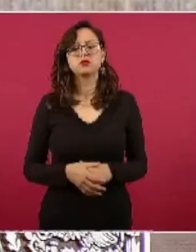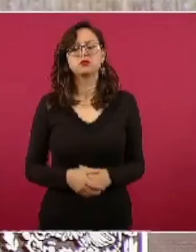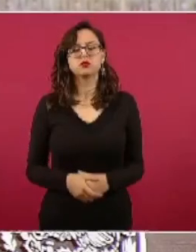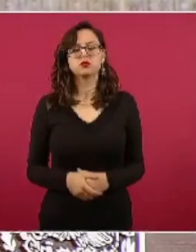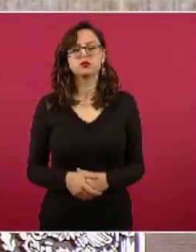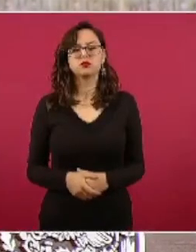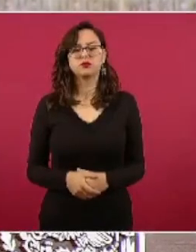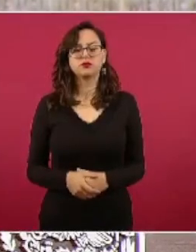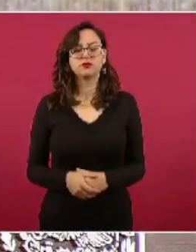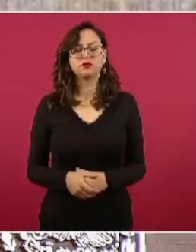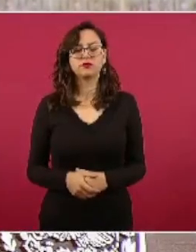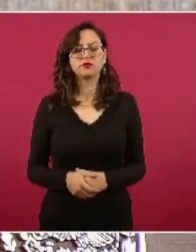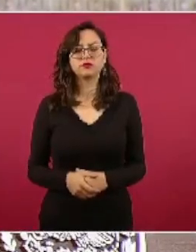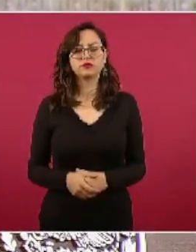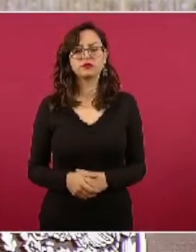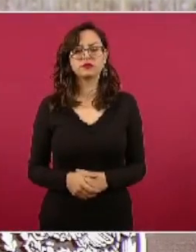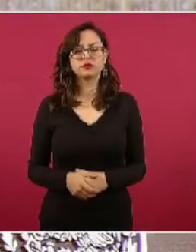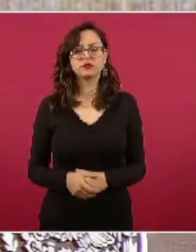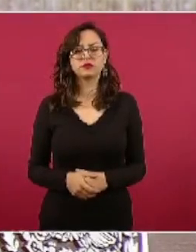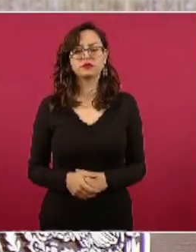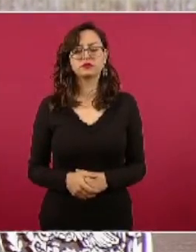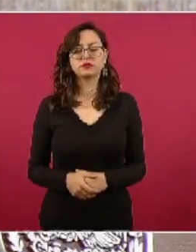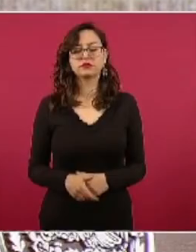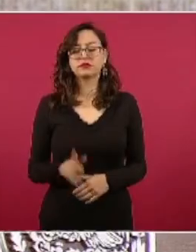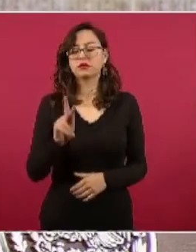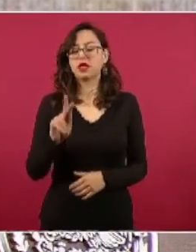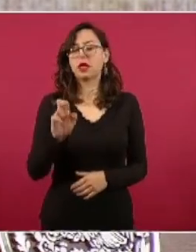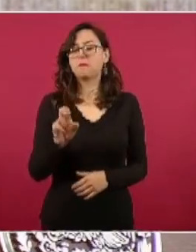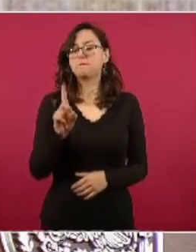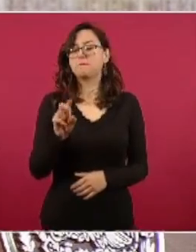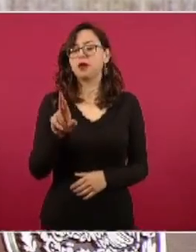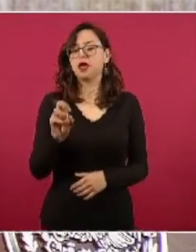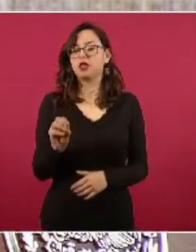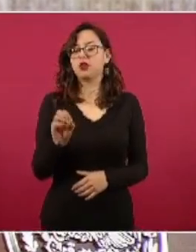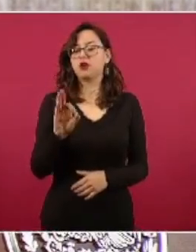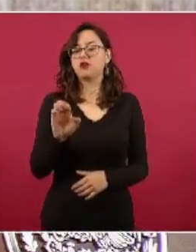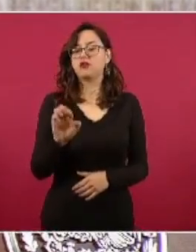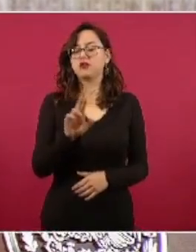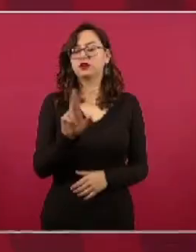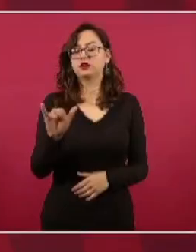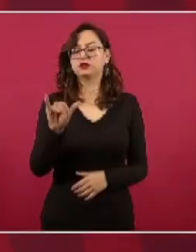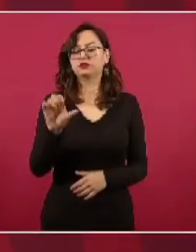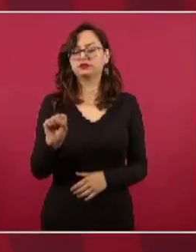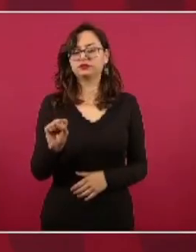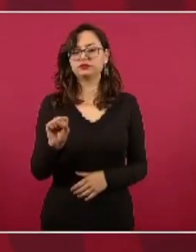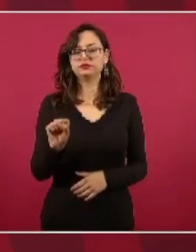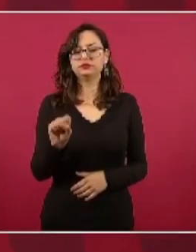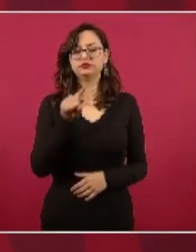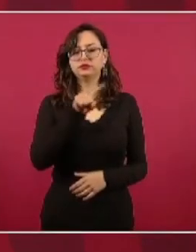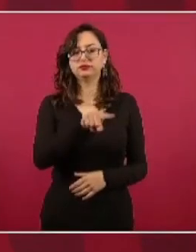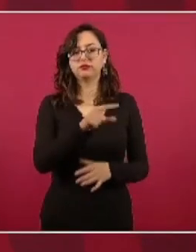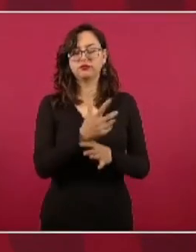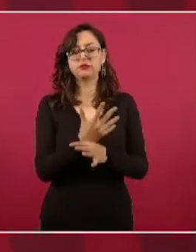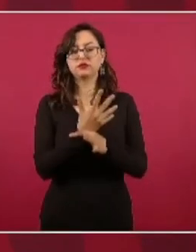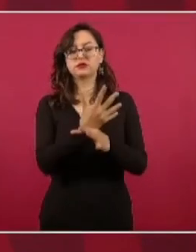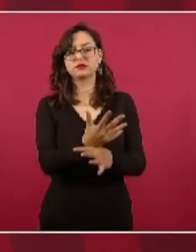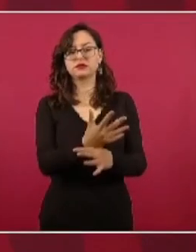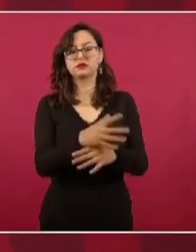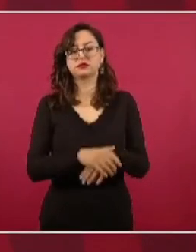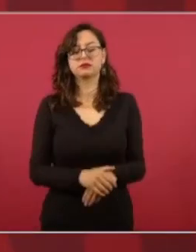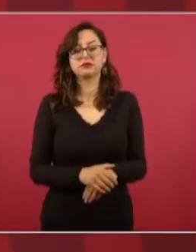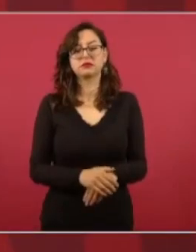a Pedro Ferriz, que ya rompió con